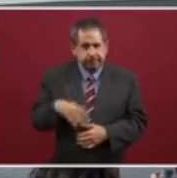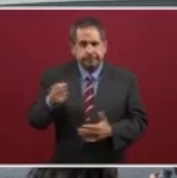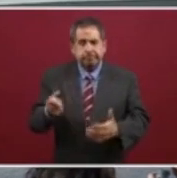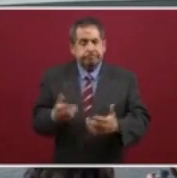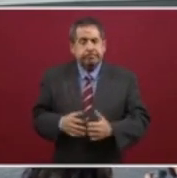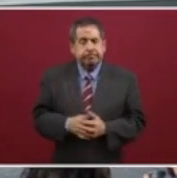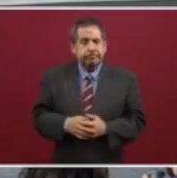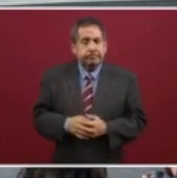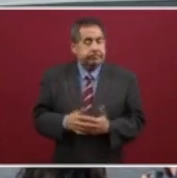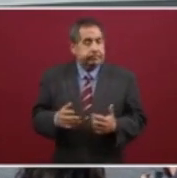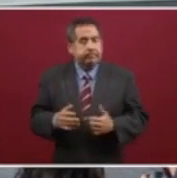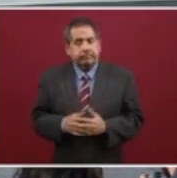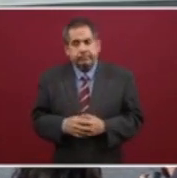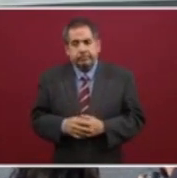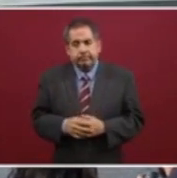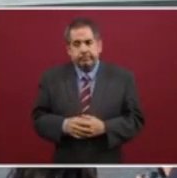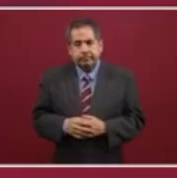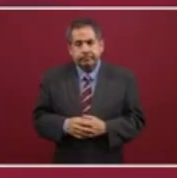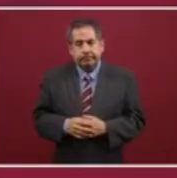tenemos nosotros